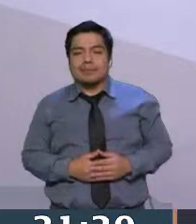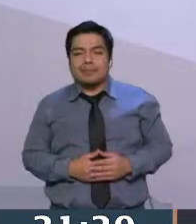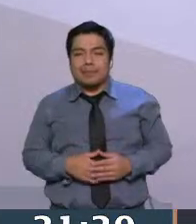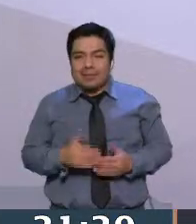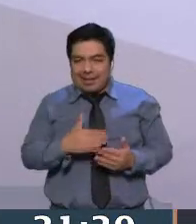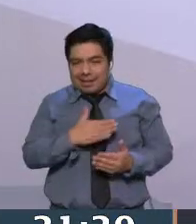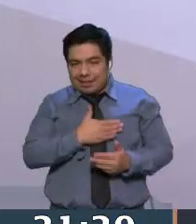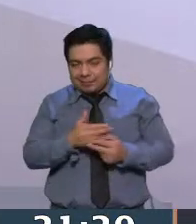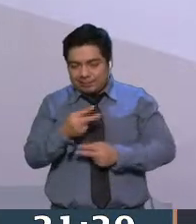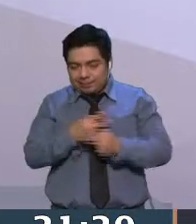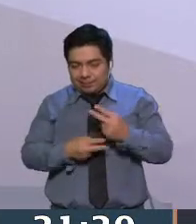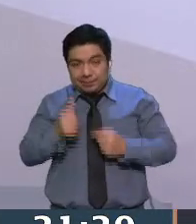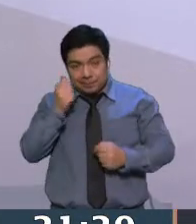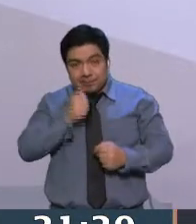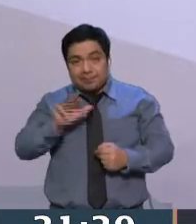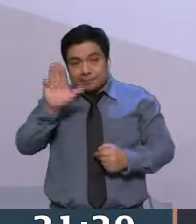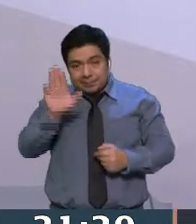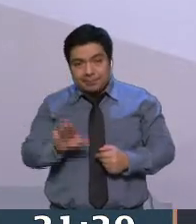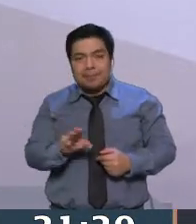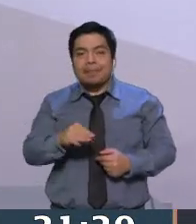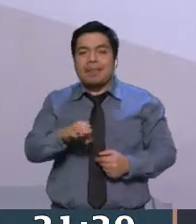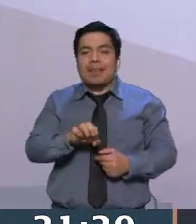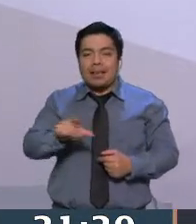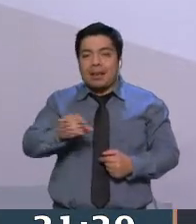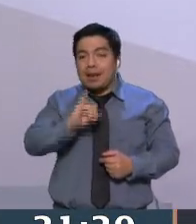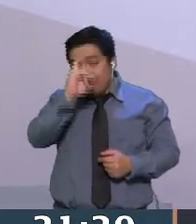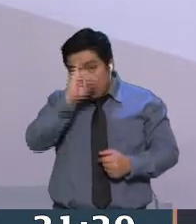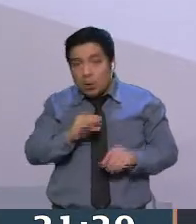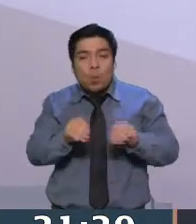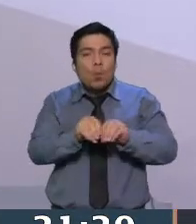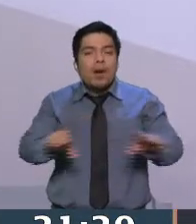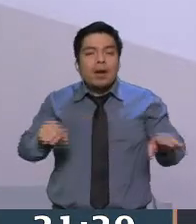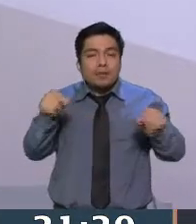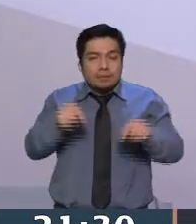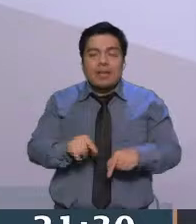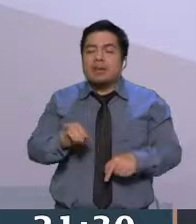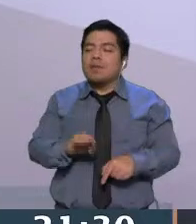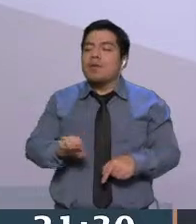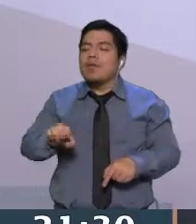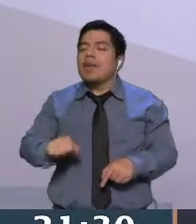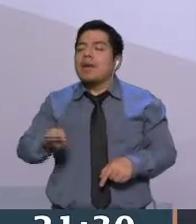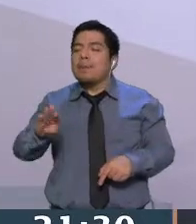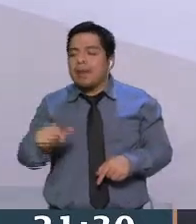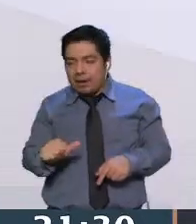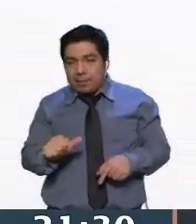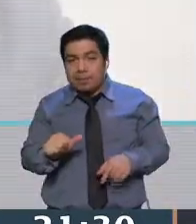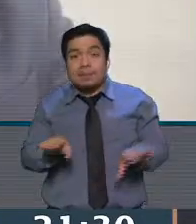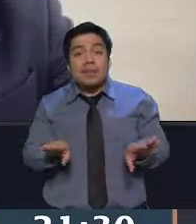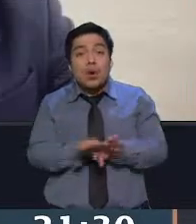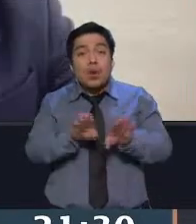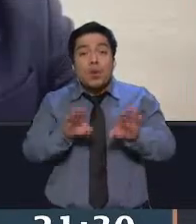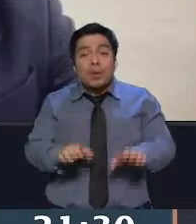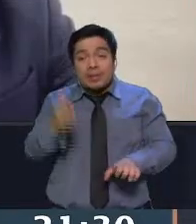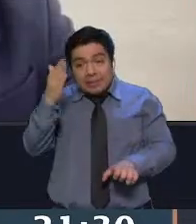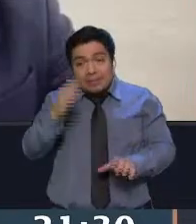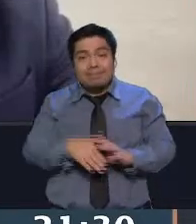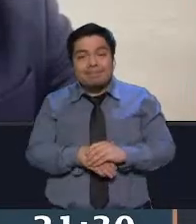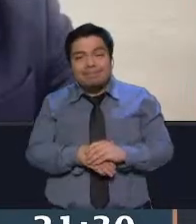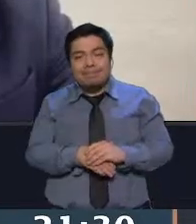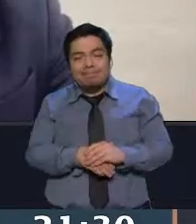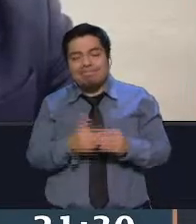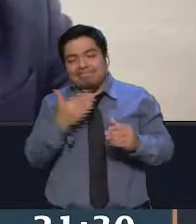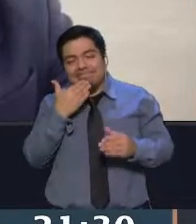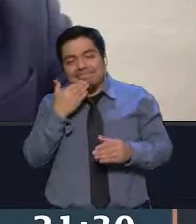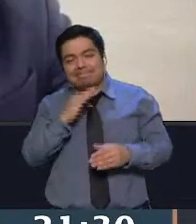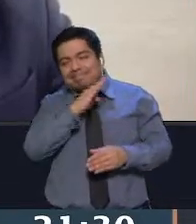le doy la bienvenida, como cada semana, a Miguel Elorza, jefe de información de Infodemia. Muy buenas noches, Miguel, ¿cómo estás? Muy buenas noches,